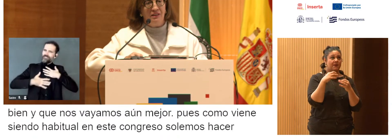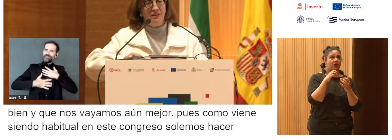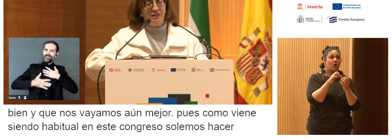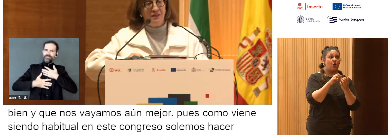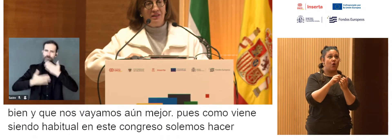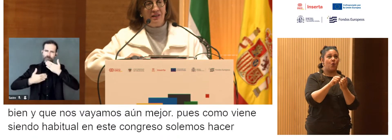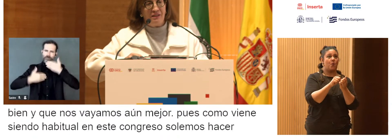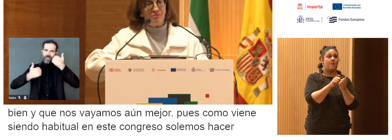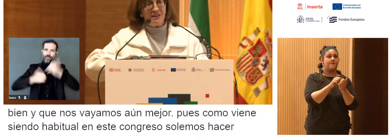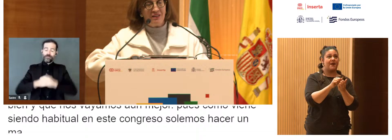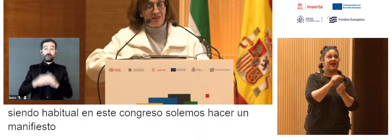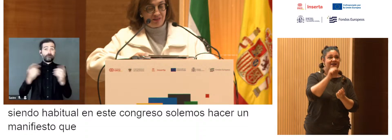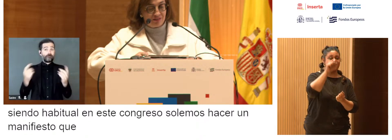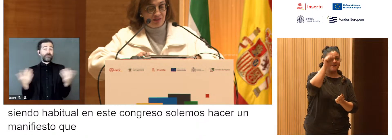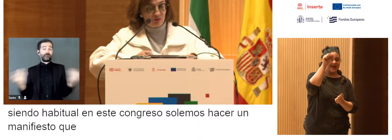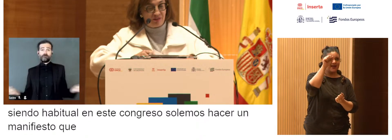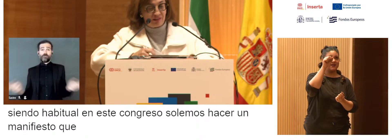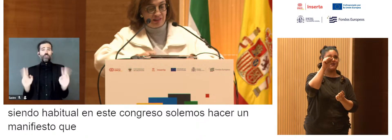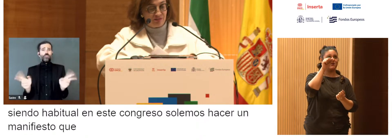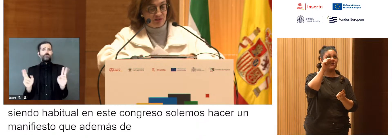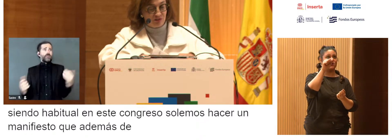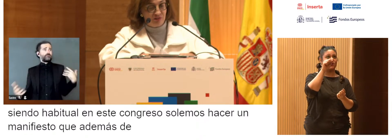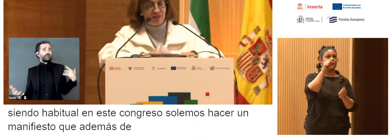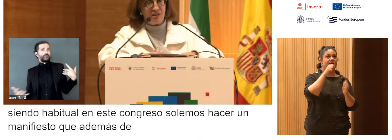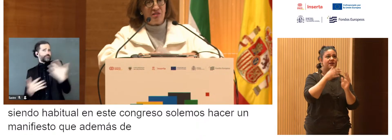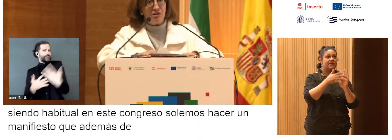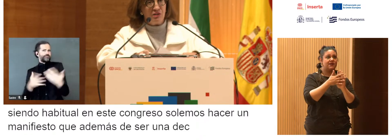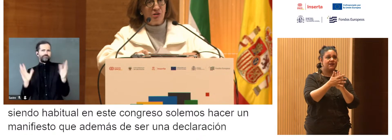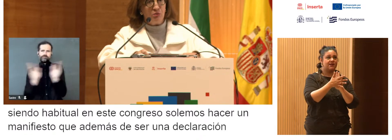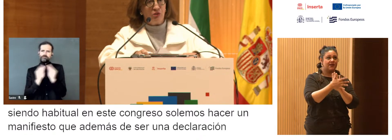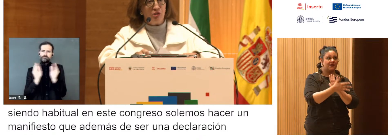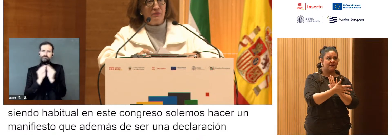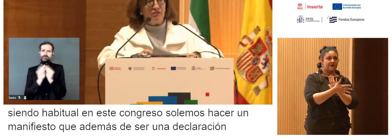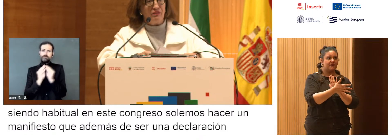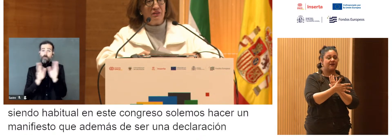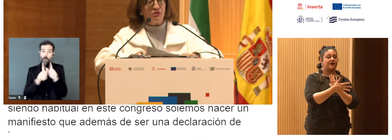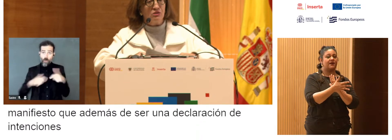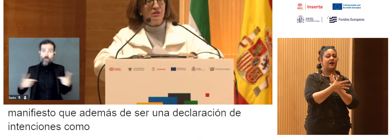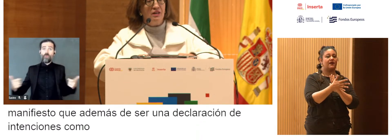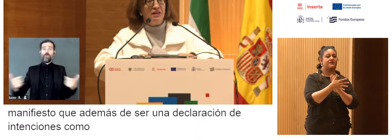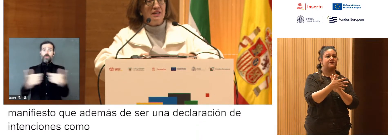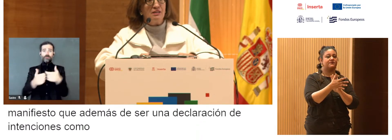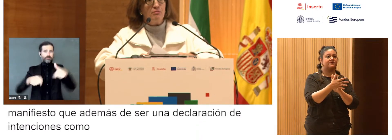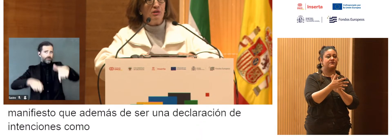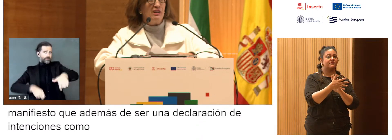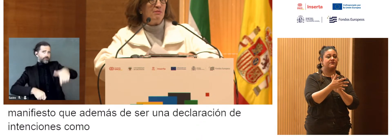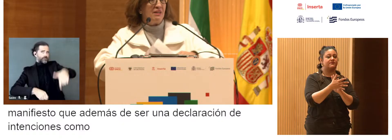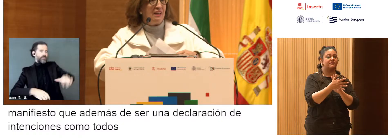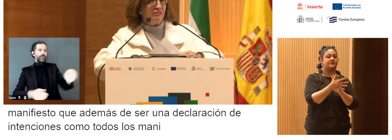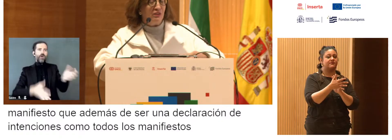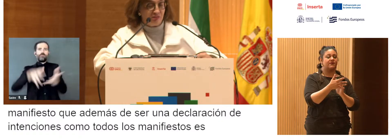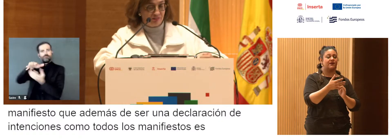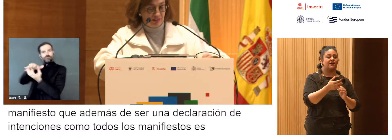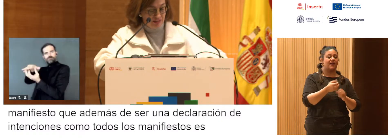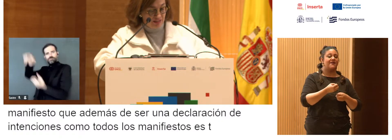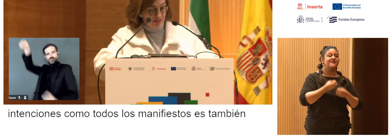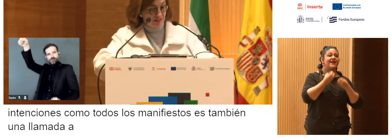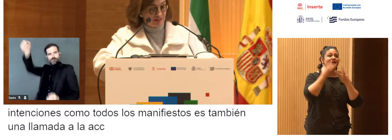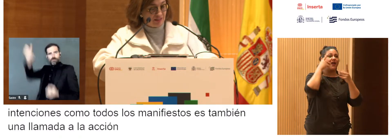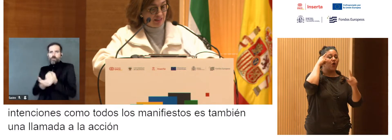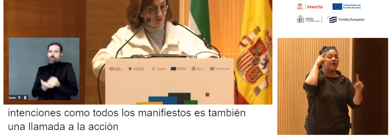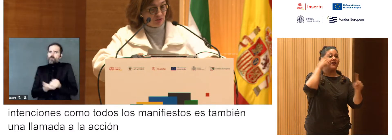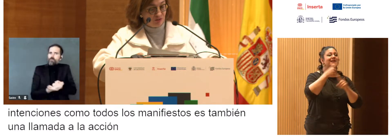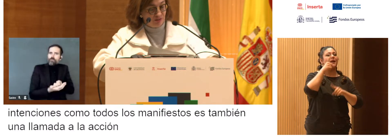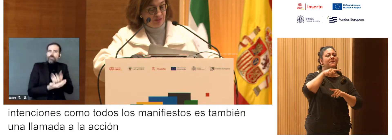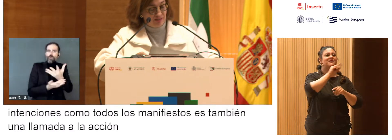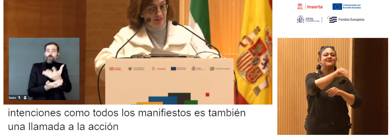que, además de ser una declaración de intenciones, como todos los manifiestos, es también una llamada a la acción. Y en